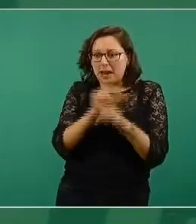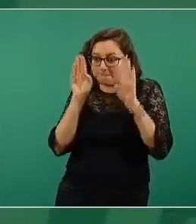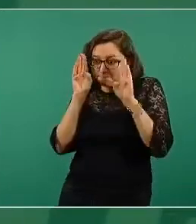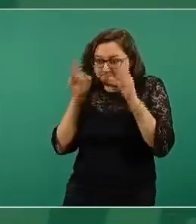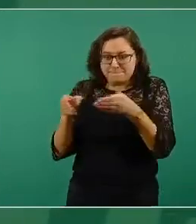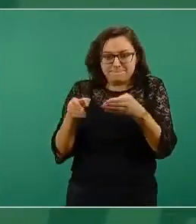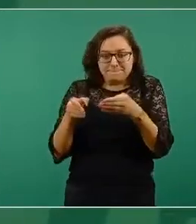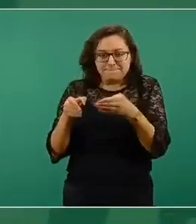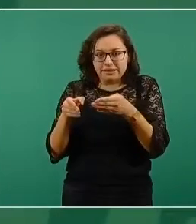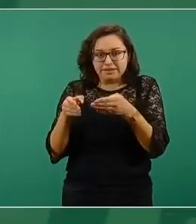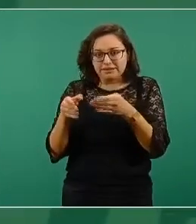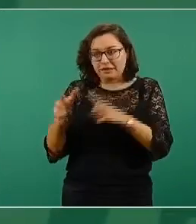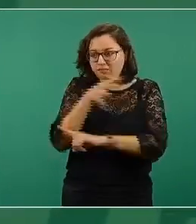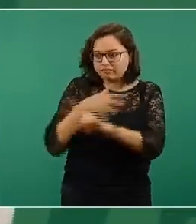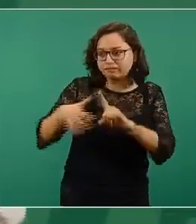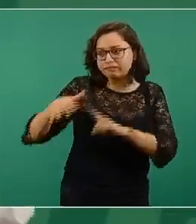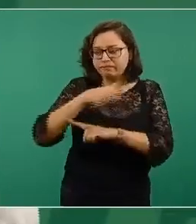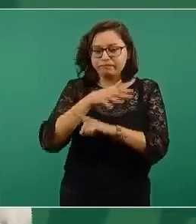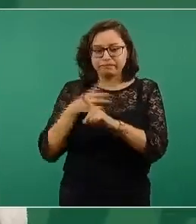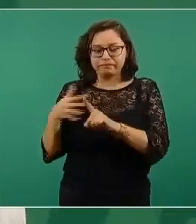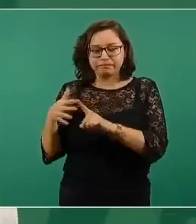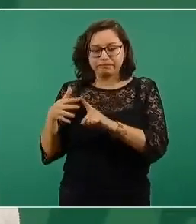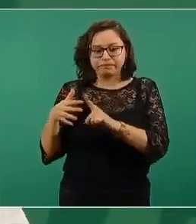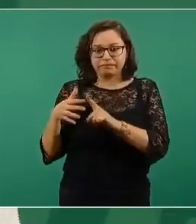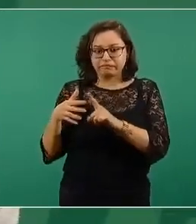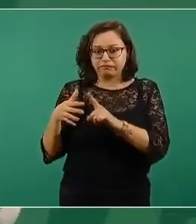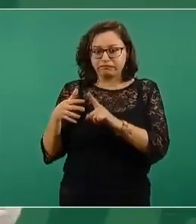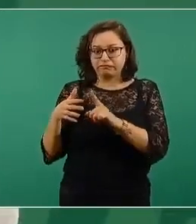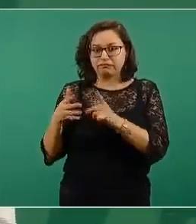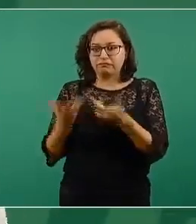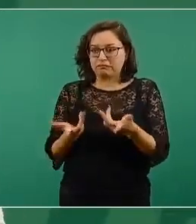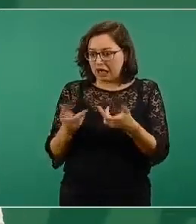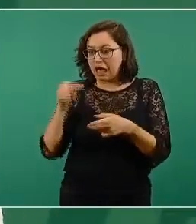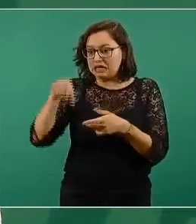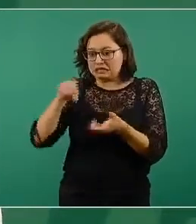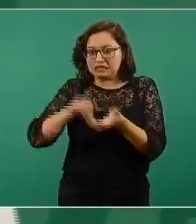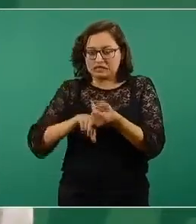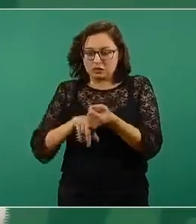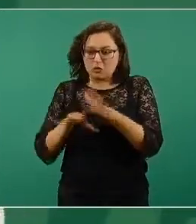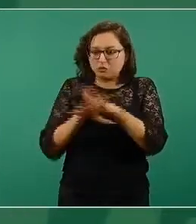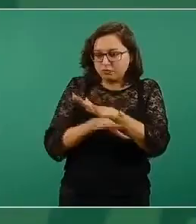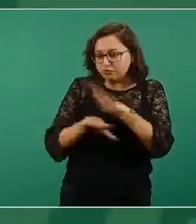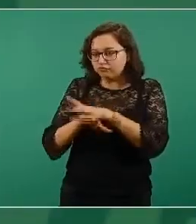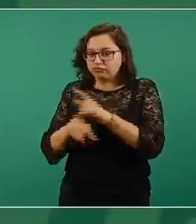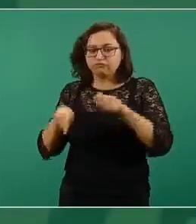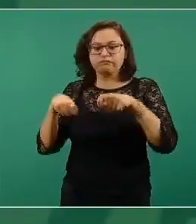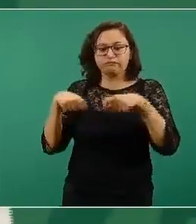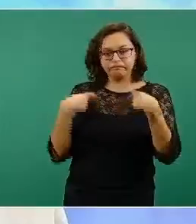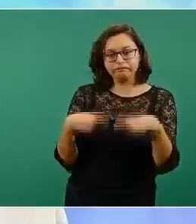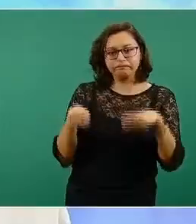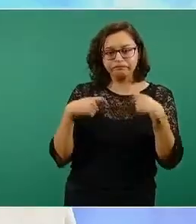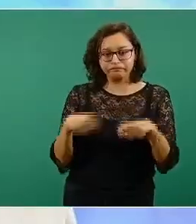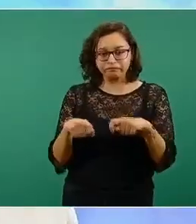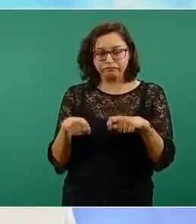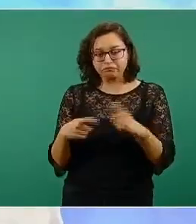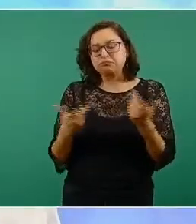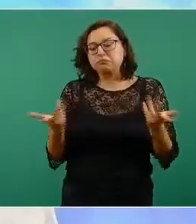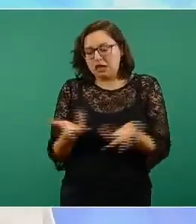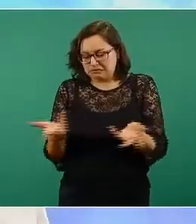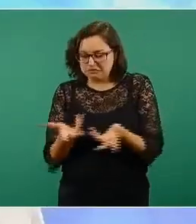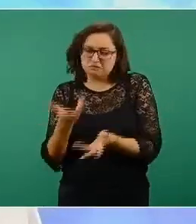en condiciones muy particulares o en condiciones que pueden cambiar. Y finalmente la operación es lo que